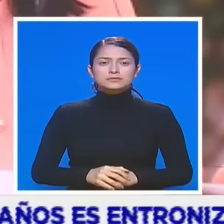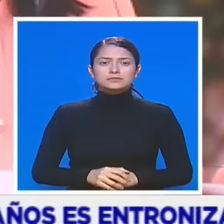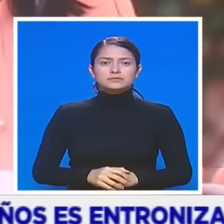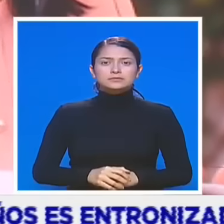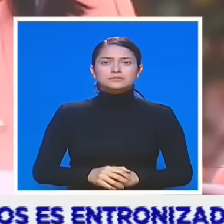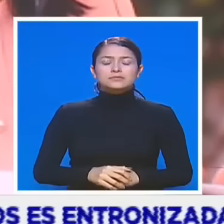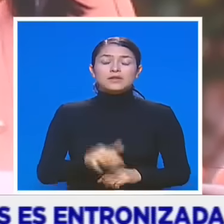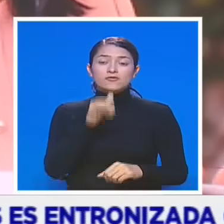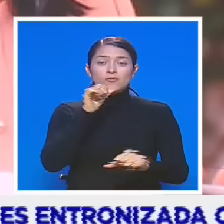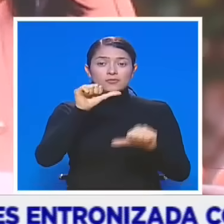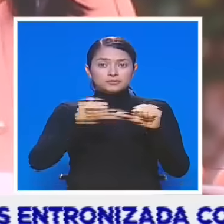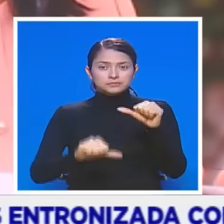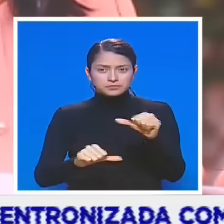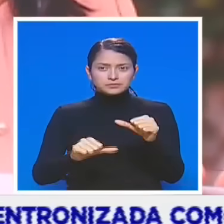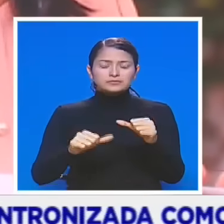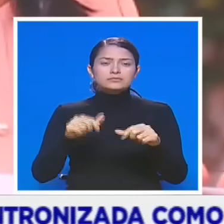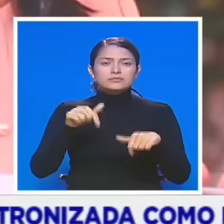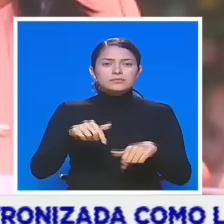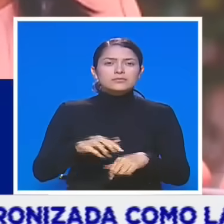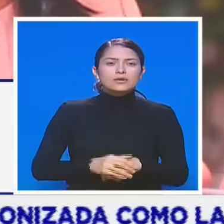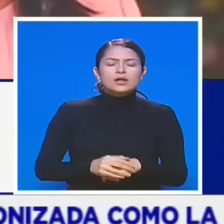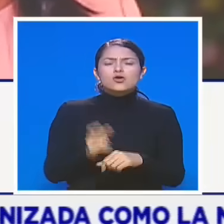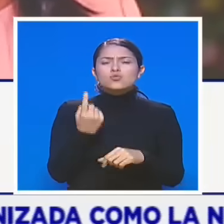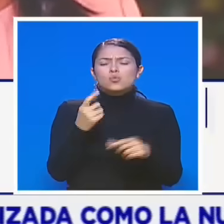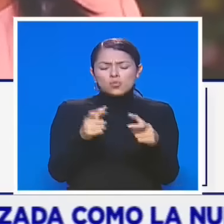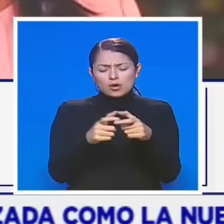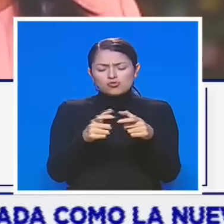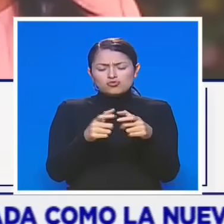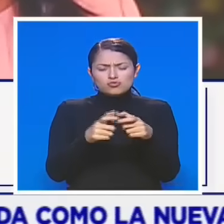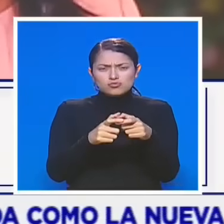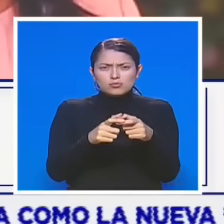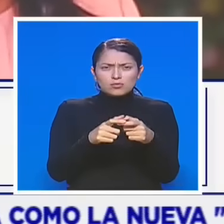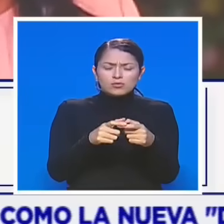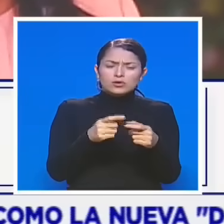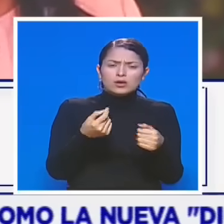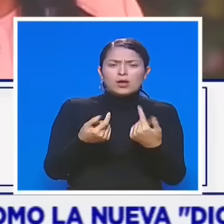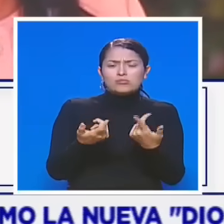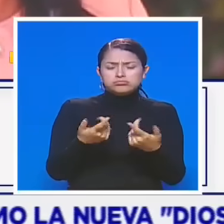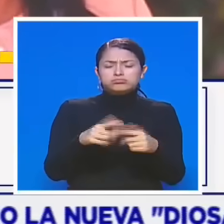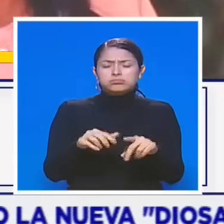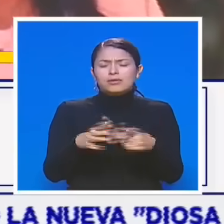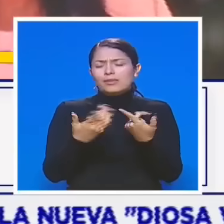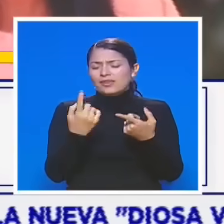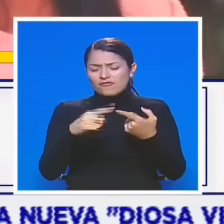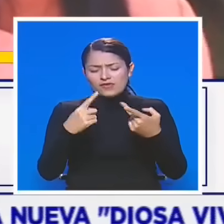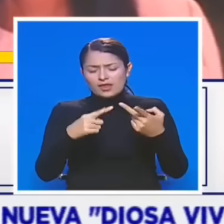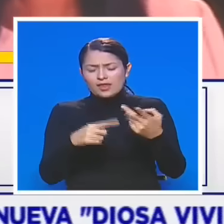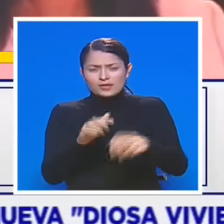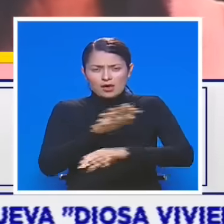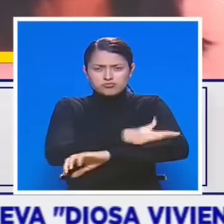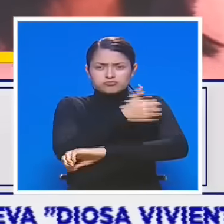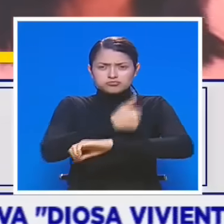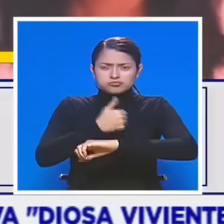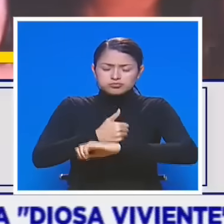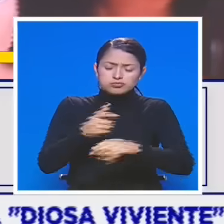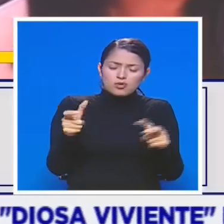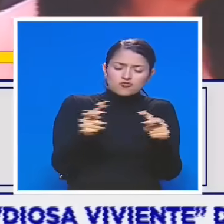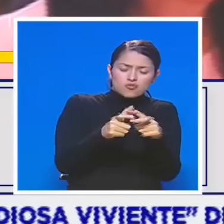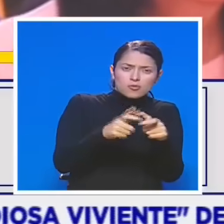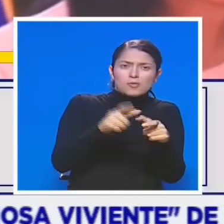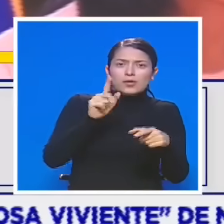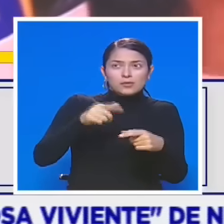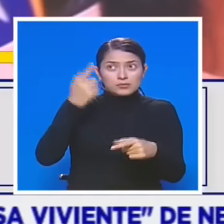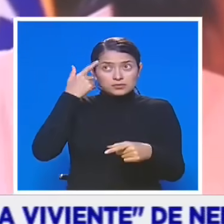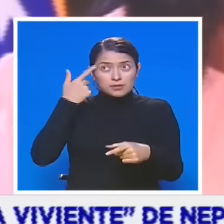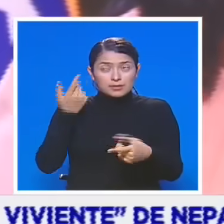Estas declaraciones fueron ofrecidas durante una reunión con el cuerpo diplomático acreditado en el país y a propósito del despliegue militar que Estados